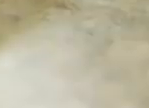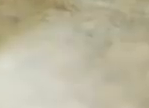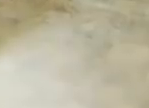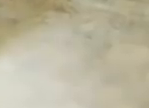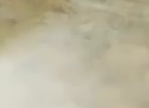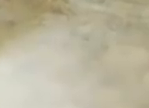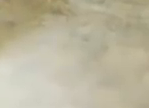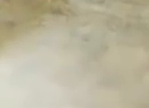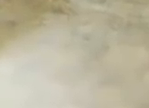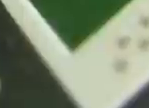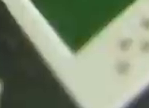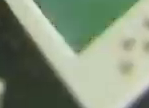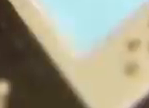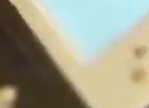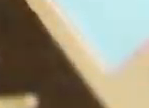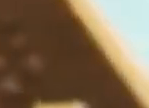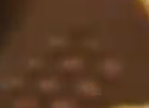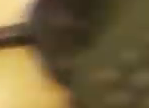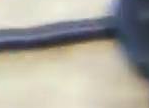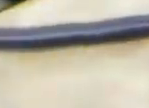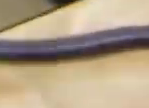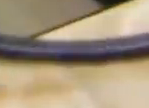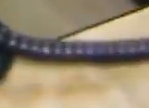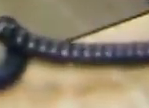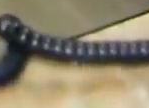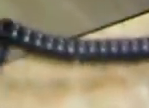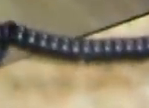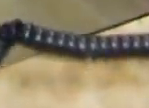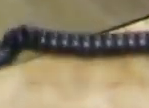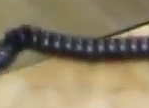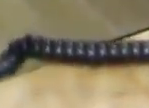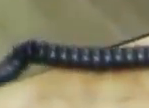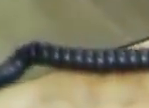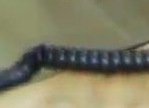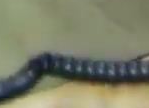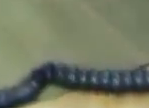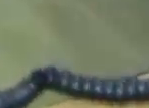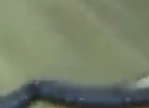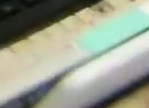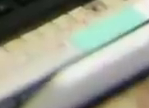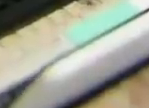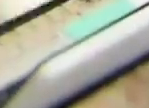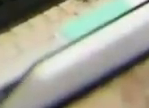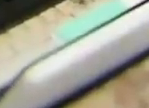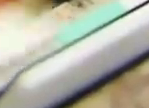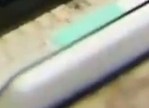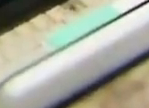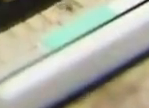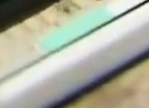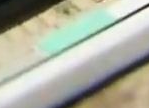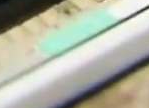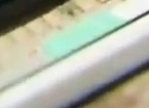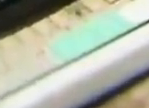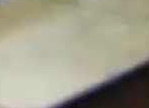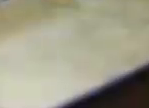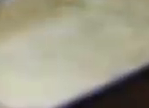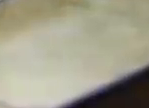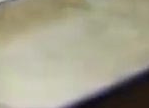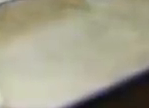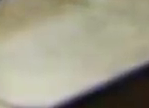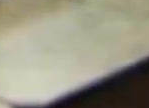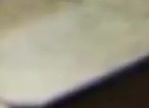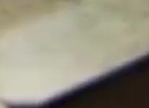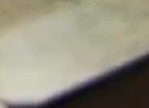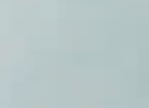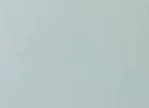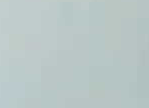Limpiar y desinfectar las superficies que toca con frecuencia en su casa u oficina, como los teléfonos fijos, teclado de la computadora,